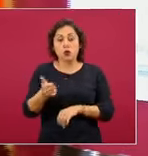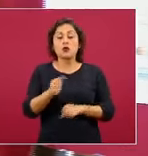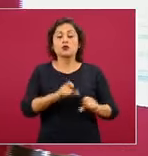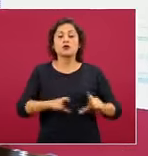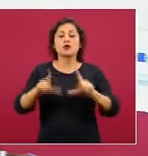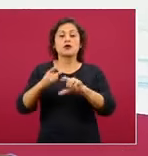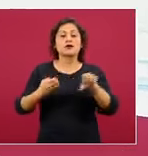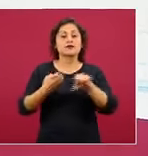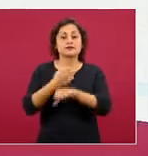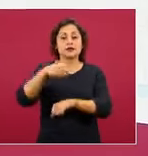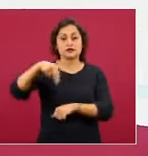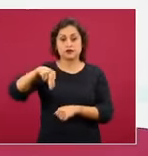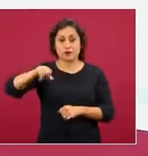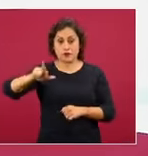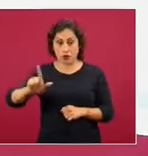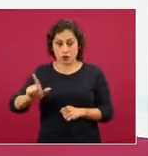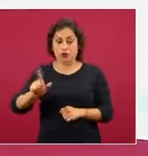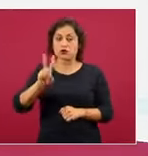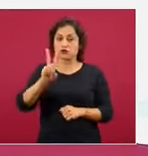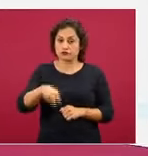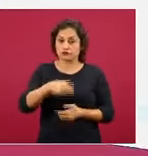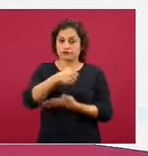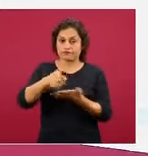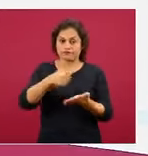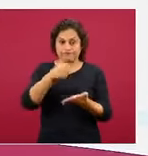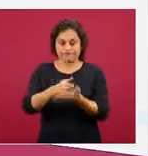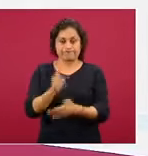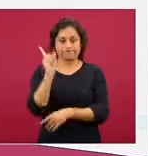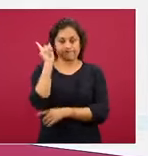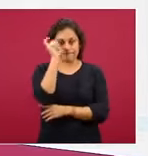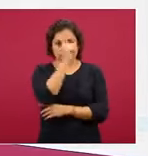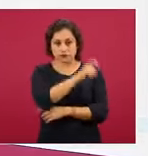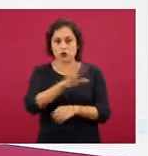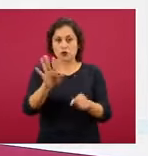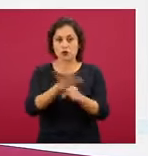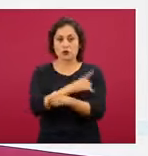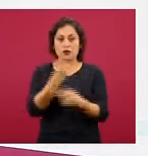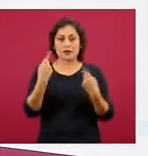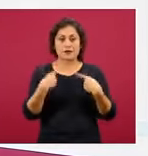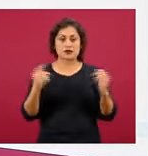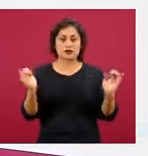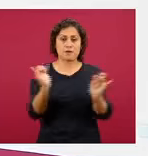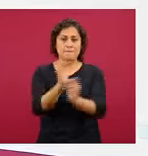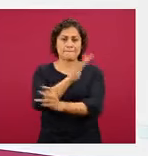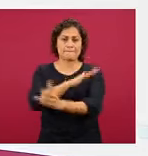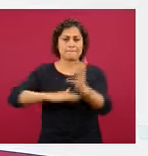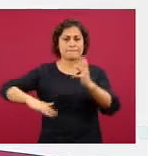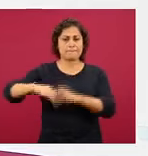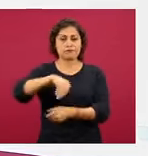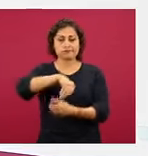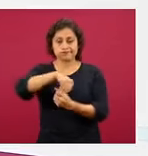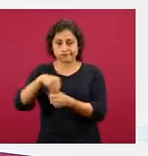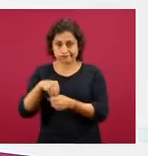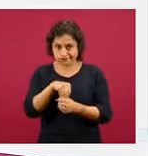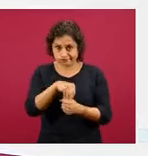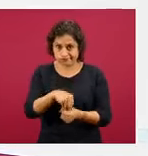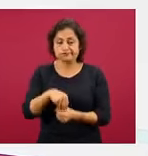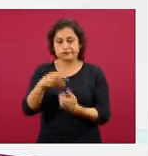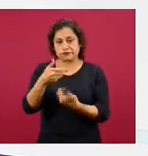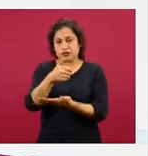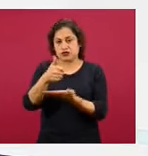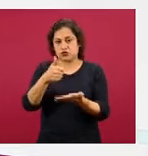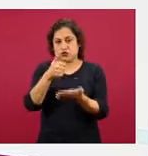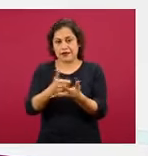estado complejo por la gran movilidad y las grandes concentraciones en